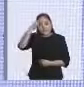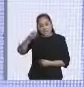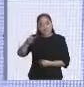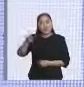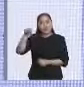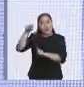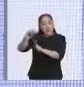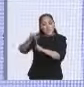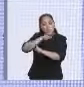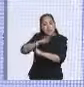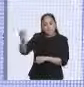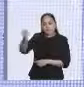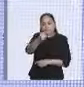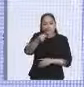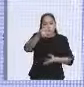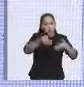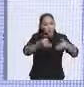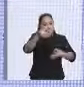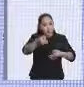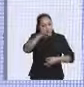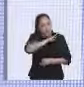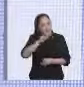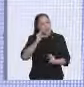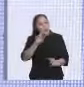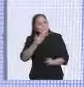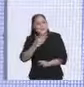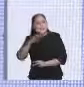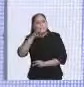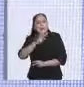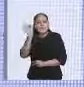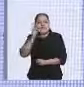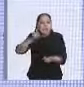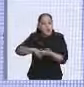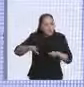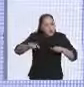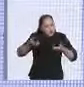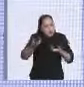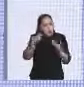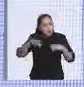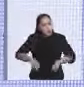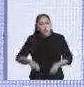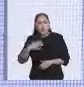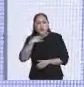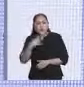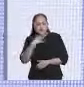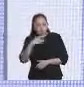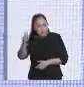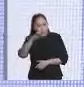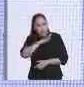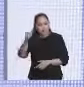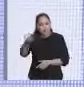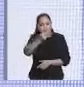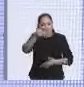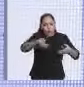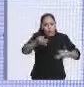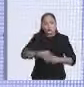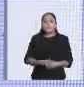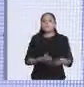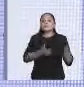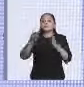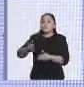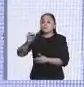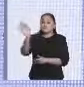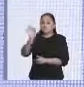pueda ser juzgado durante el tiempo de su encargo por hechos de corrupción. Segundo, eliminar el uso de efectivo en todas